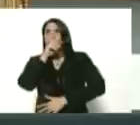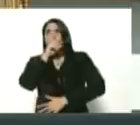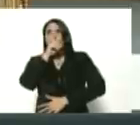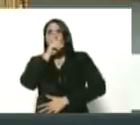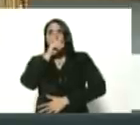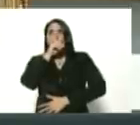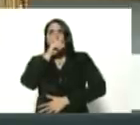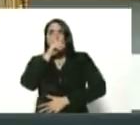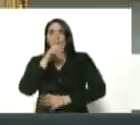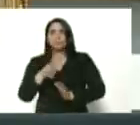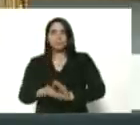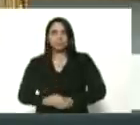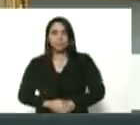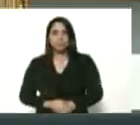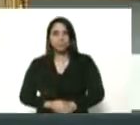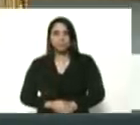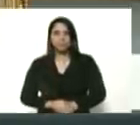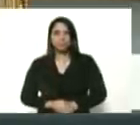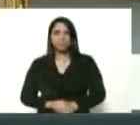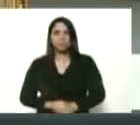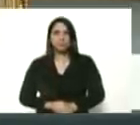Silencio.